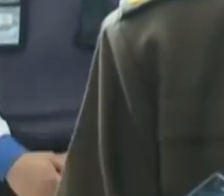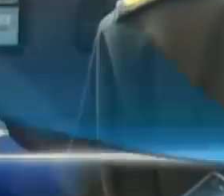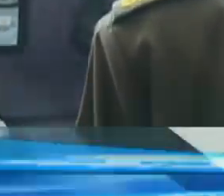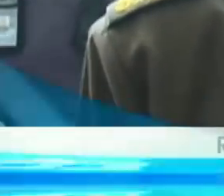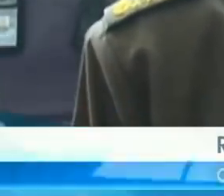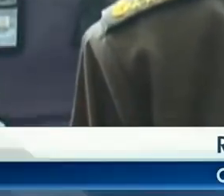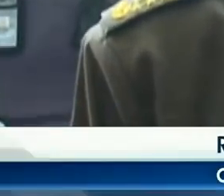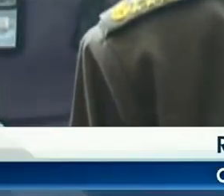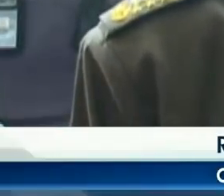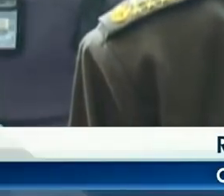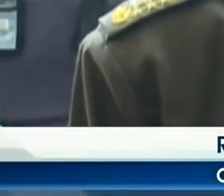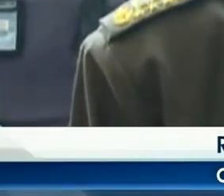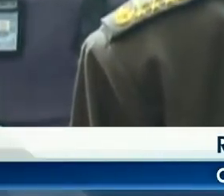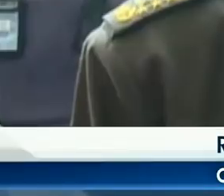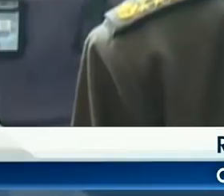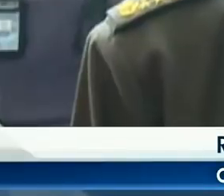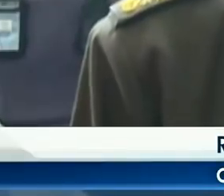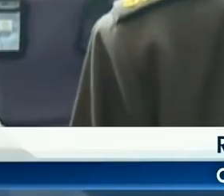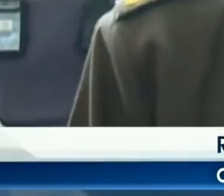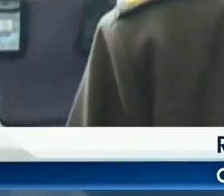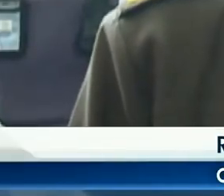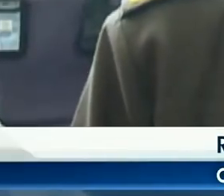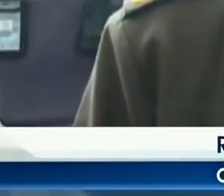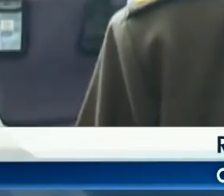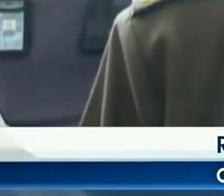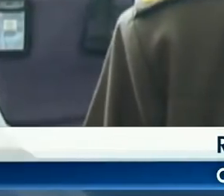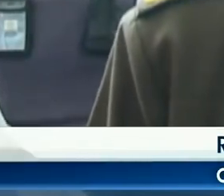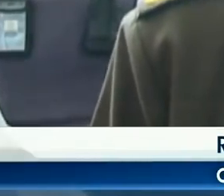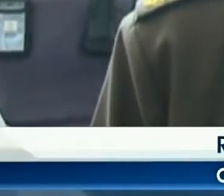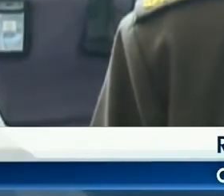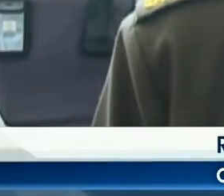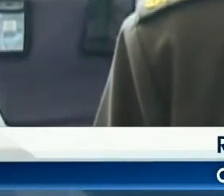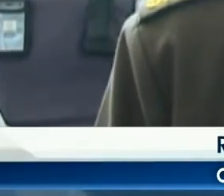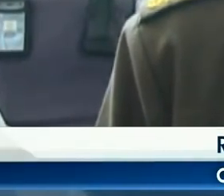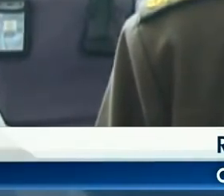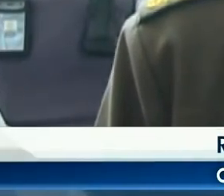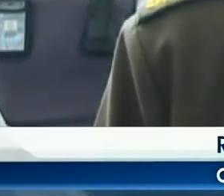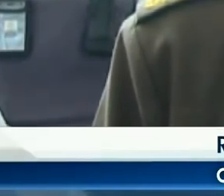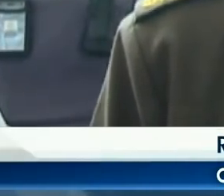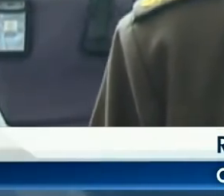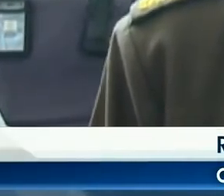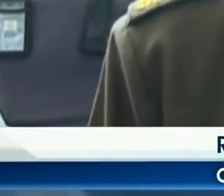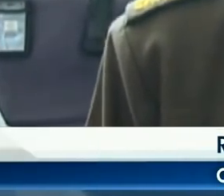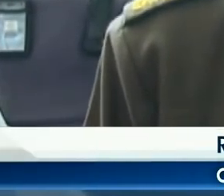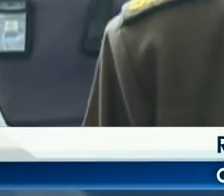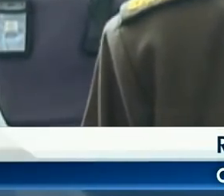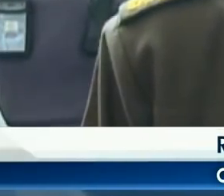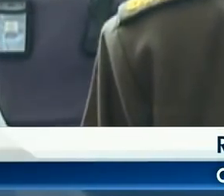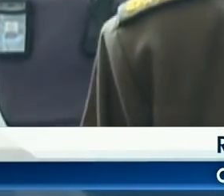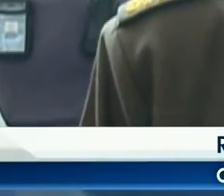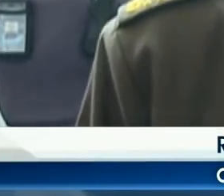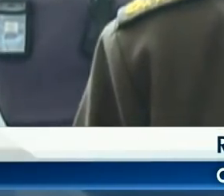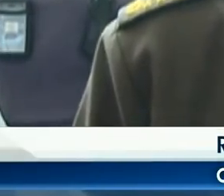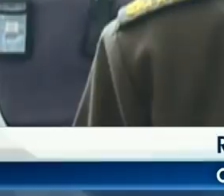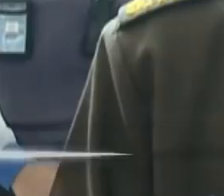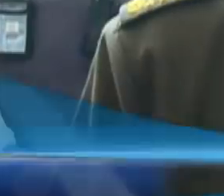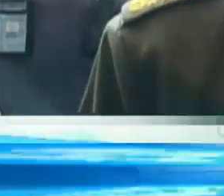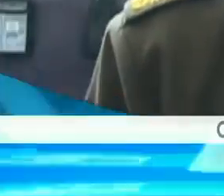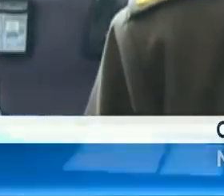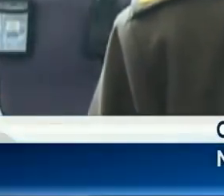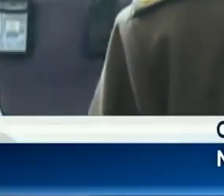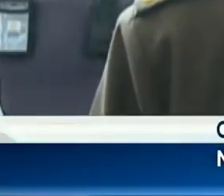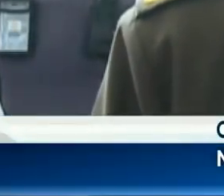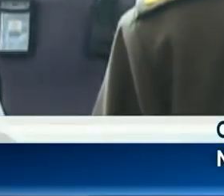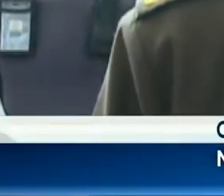es seguir los secuestros para precautelar la vida de los periodistas en este caso y también se coordina mucho